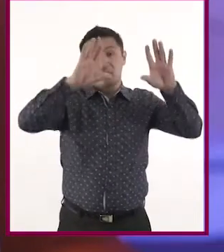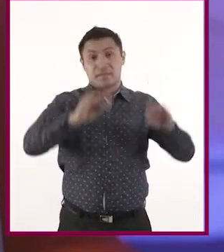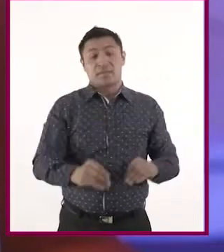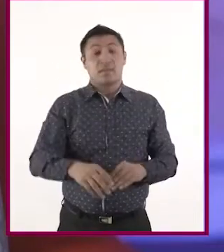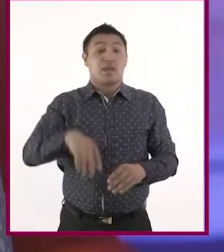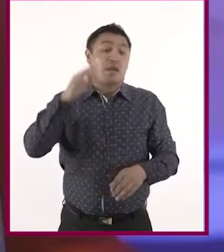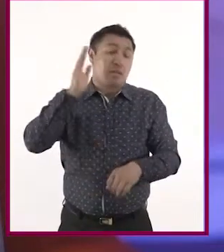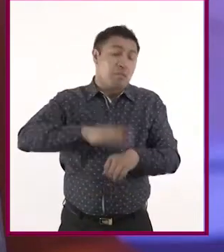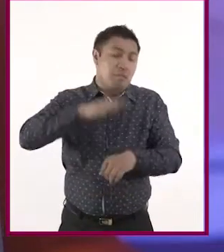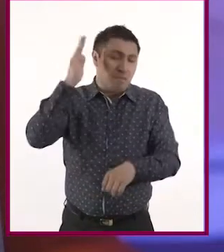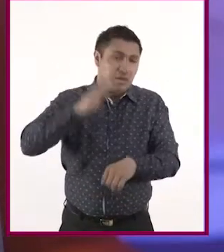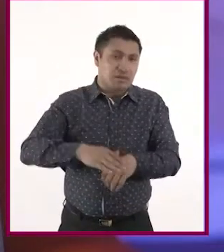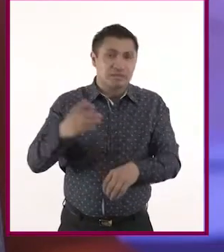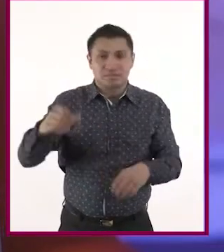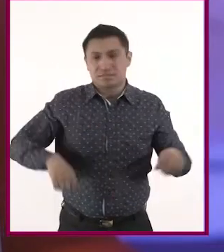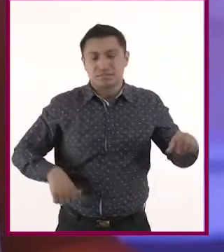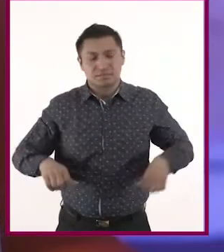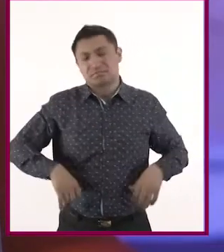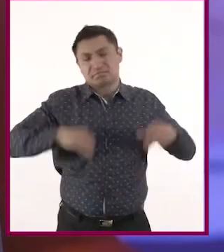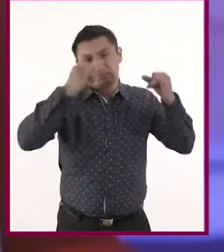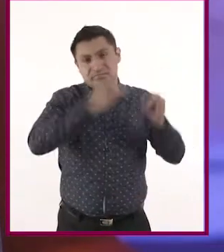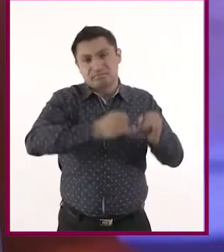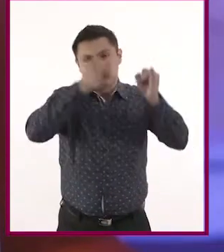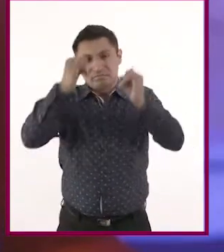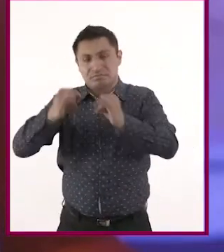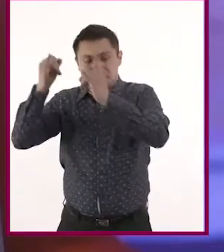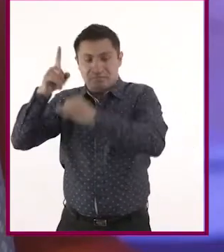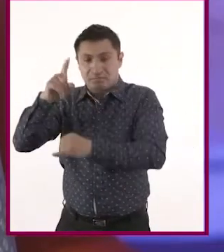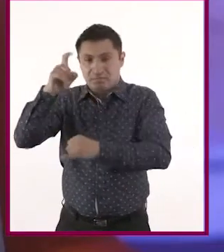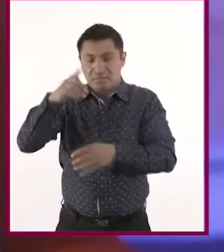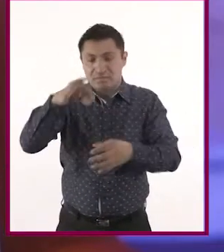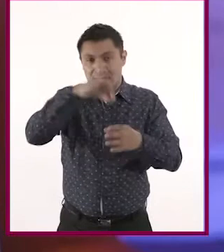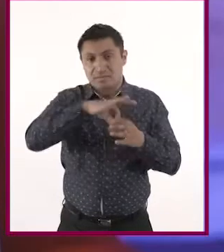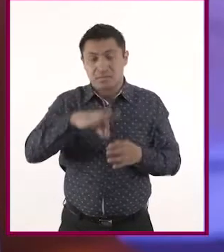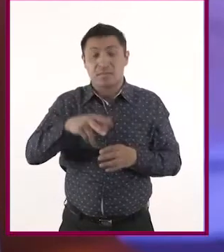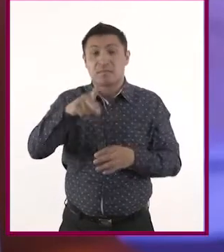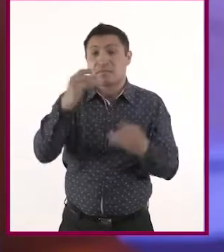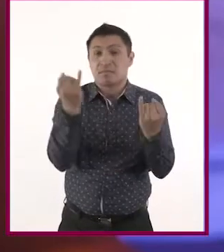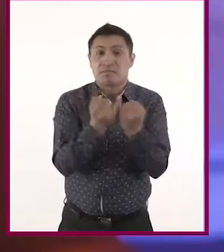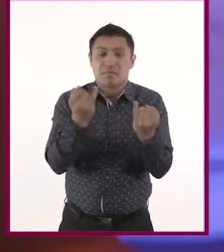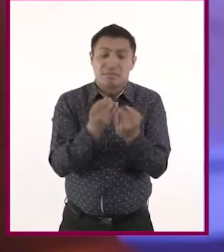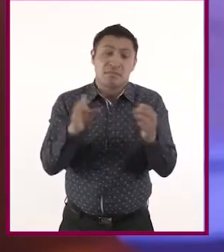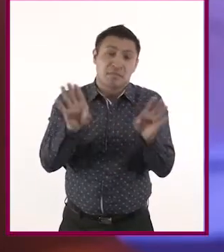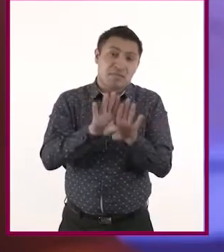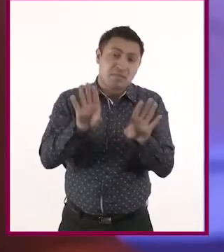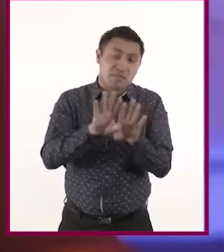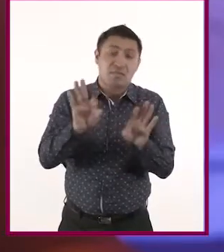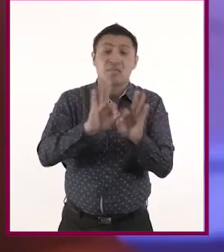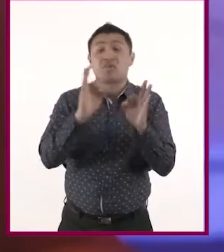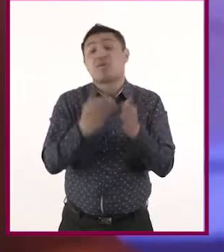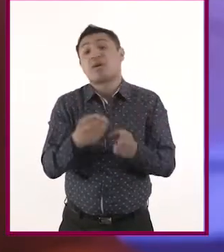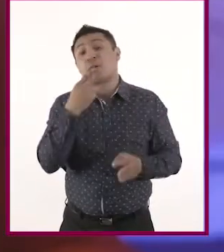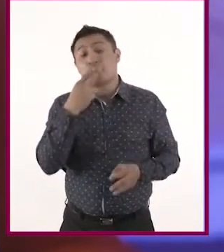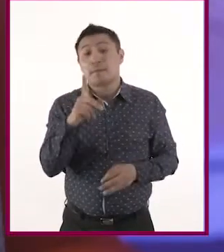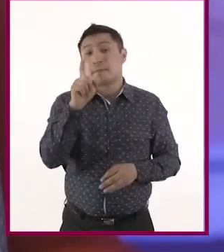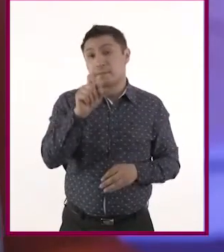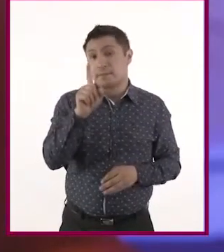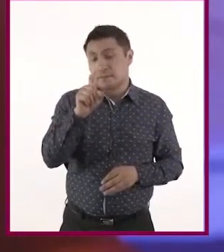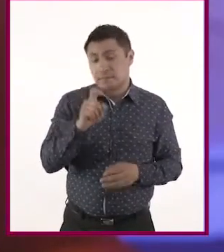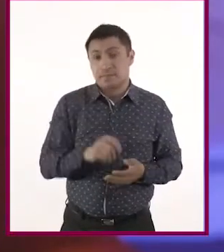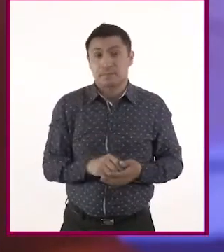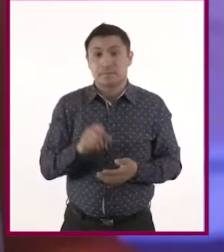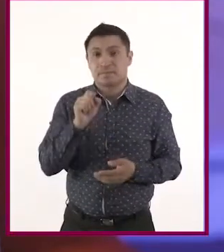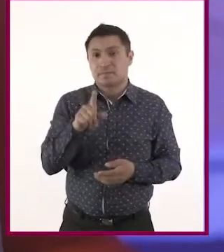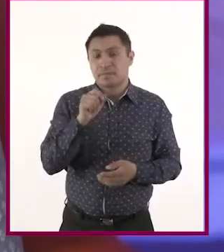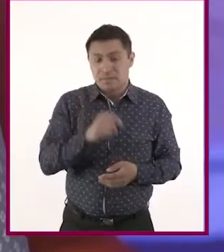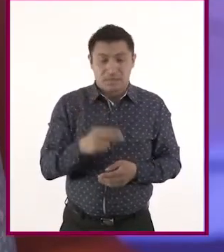que pensar en acciones individuales de ahorro de agua, pero también relacionadas con nuestros hábitos y prácticas de consumo. También son necesarias acciones